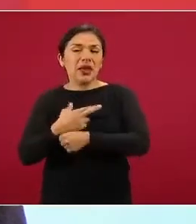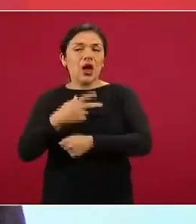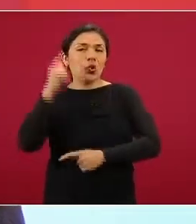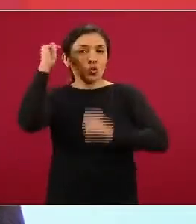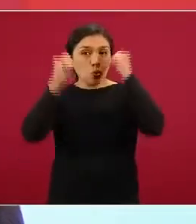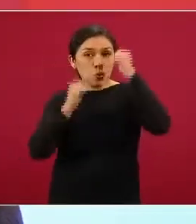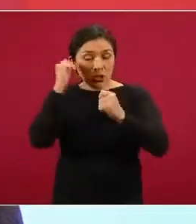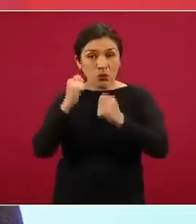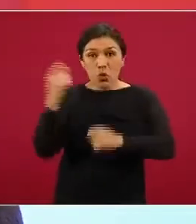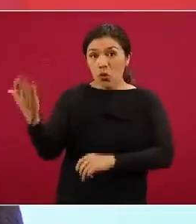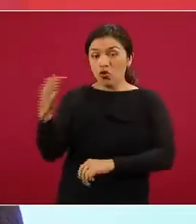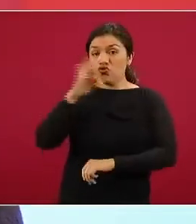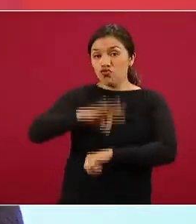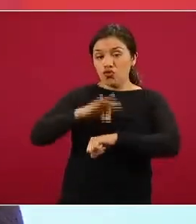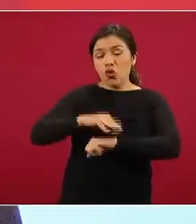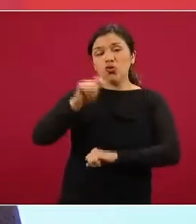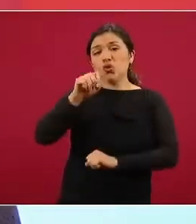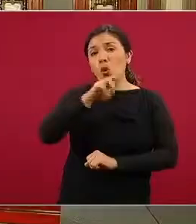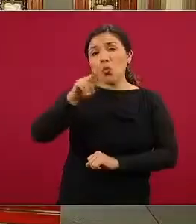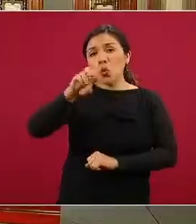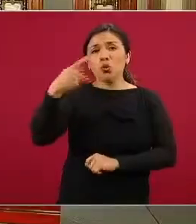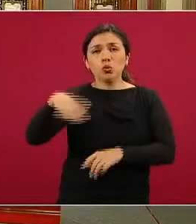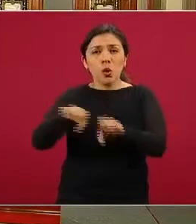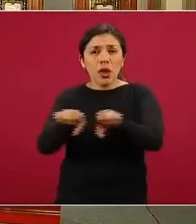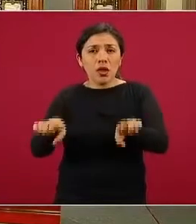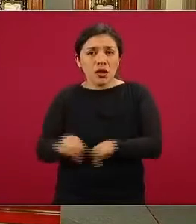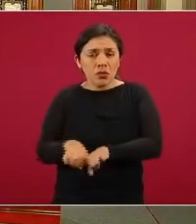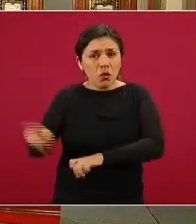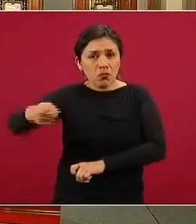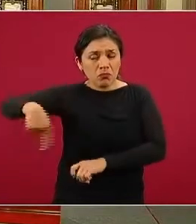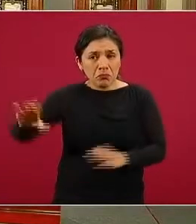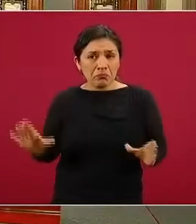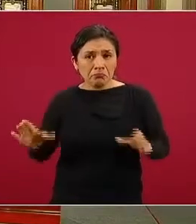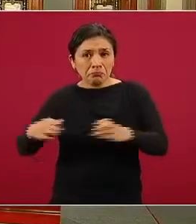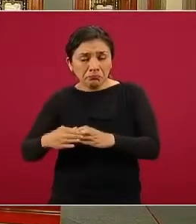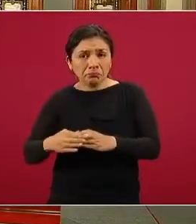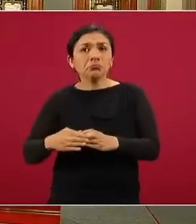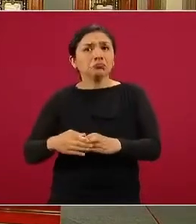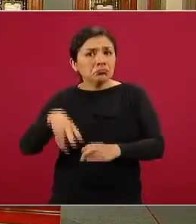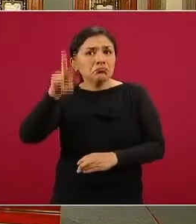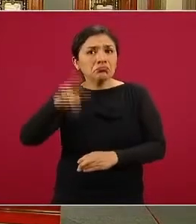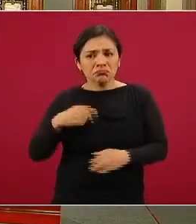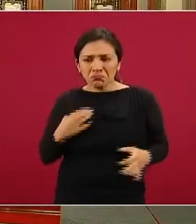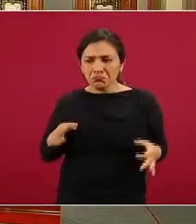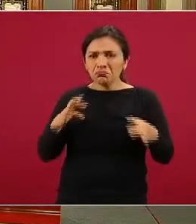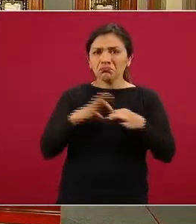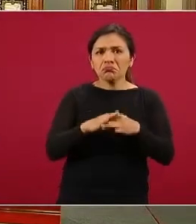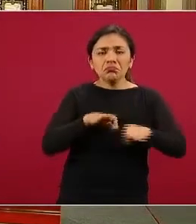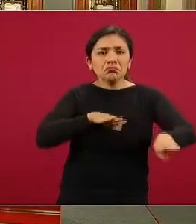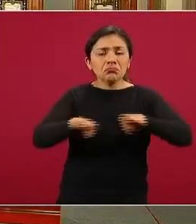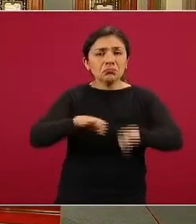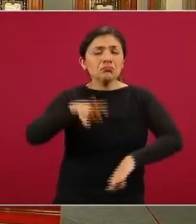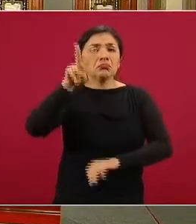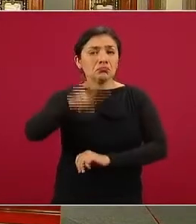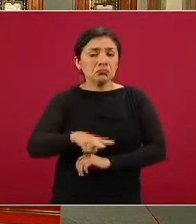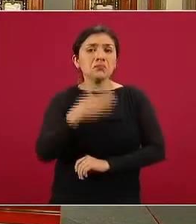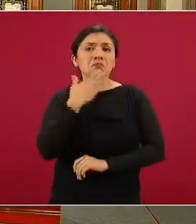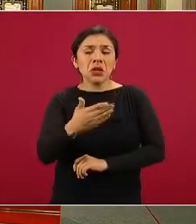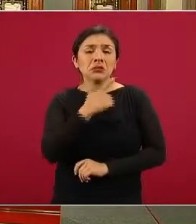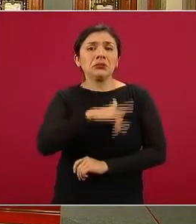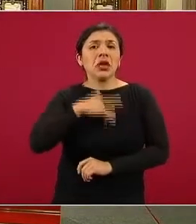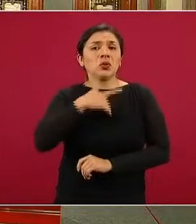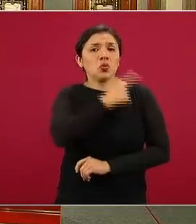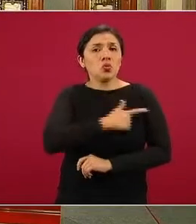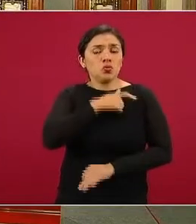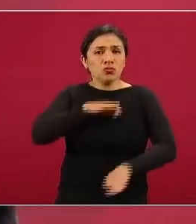propio secretario Torruco y todo su equipo han sido realmente colegas con los que es muy grato trabajar,